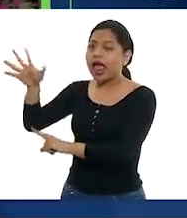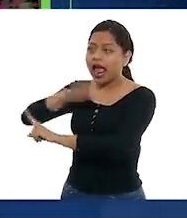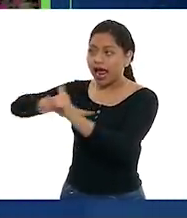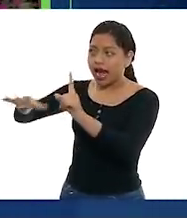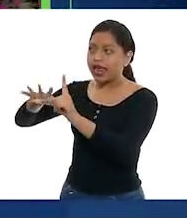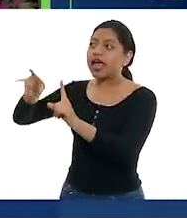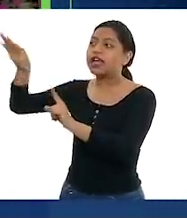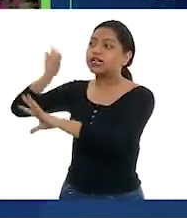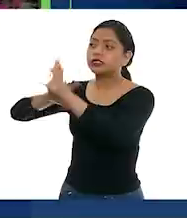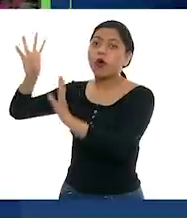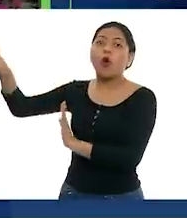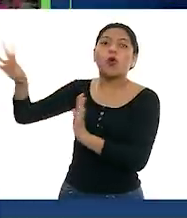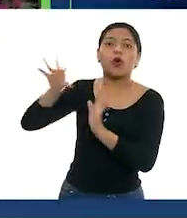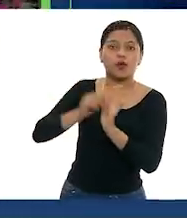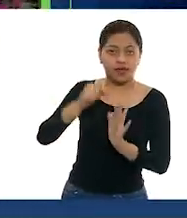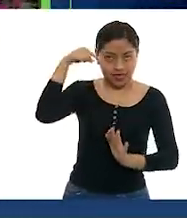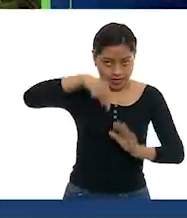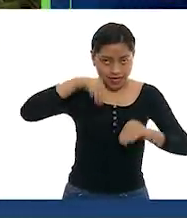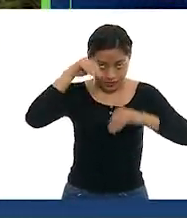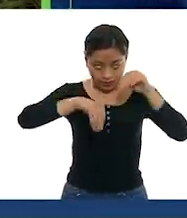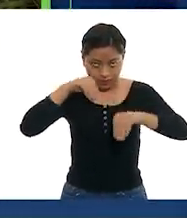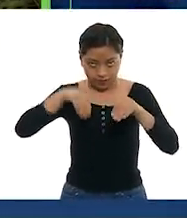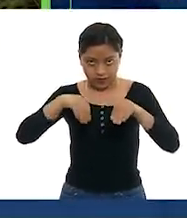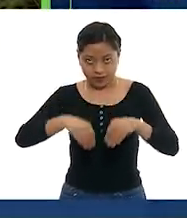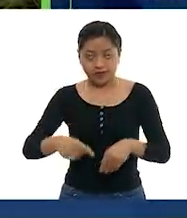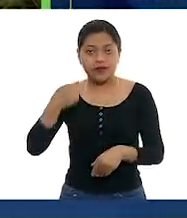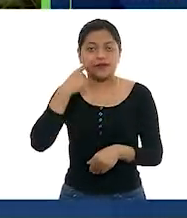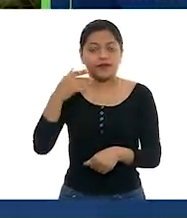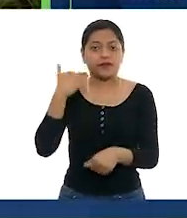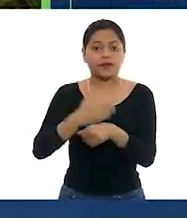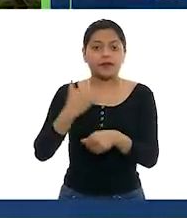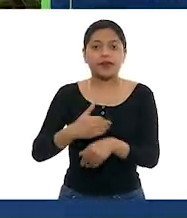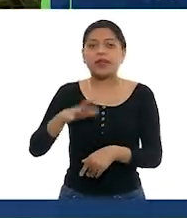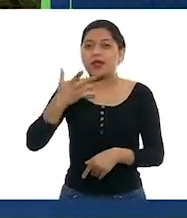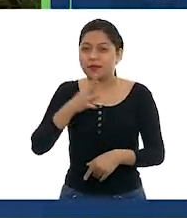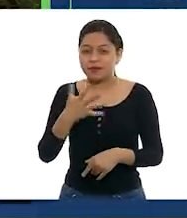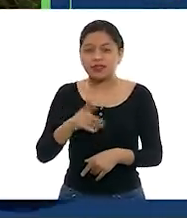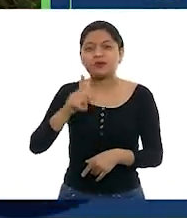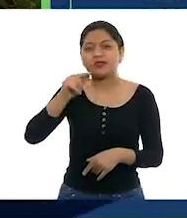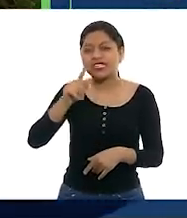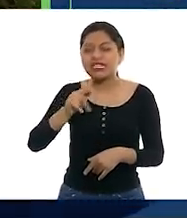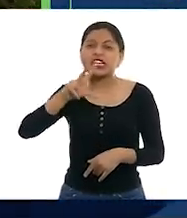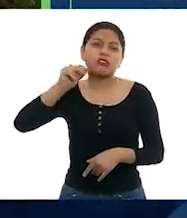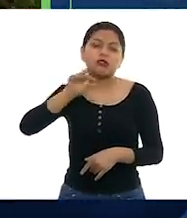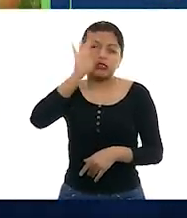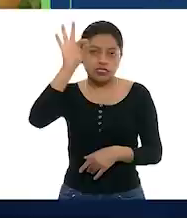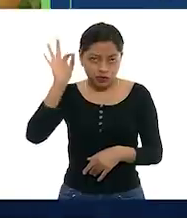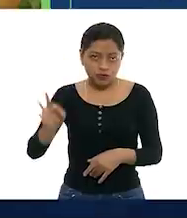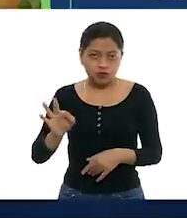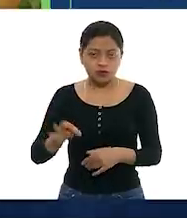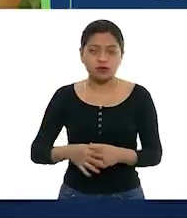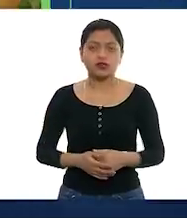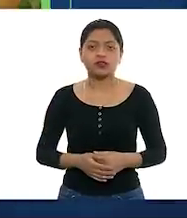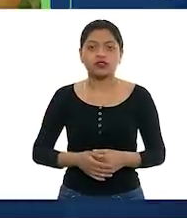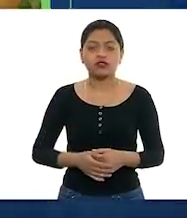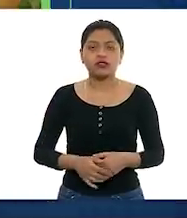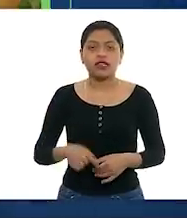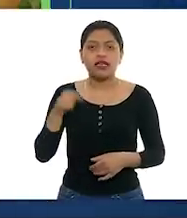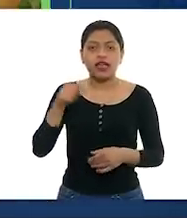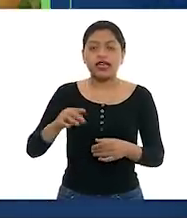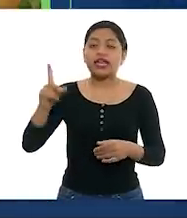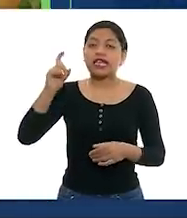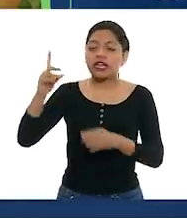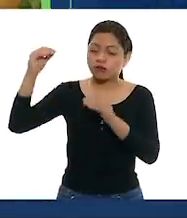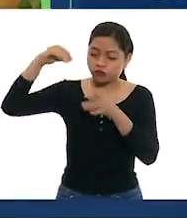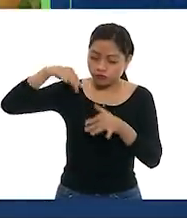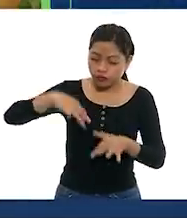para estas orquídeas. Tenemos una humedad relativa entre un 70-80% que logramos con las